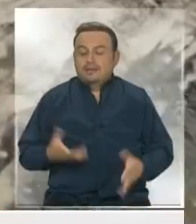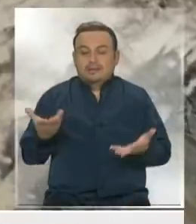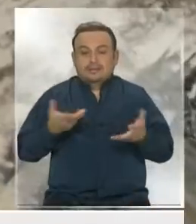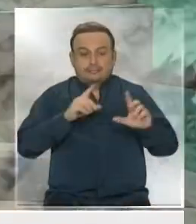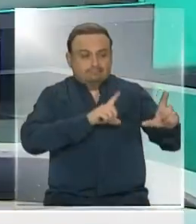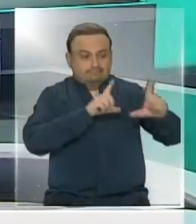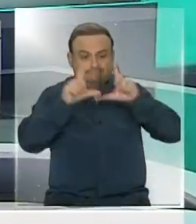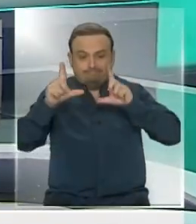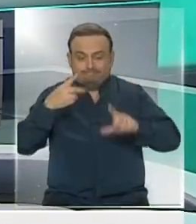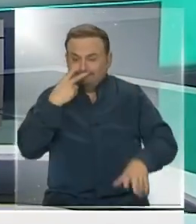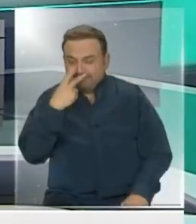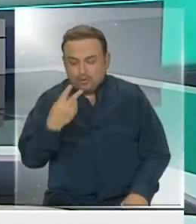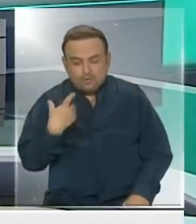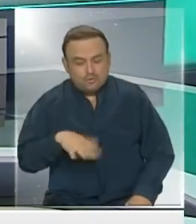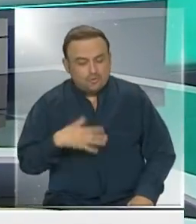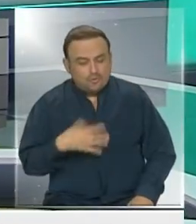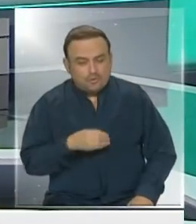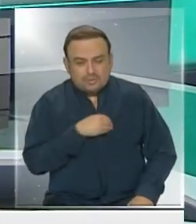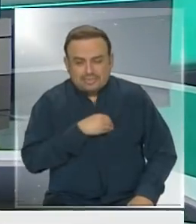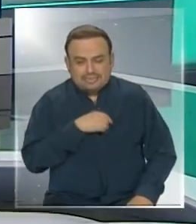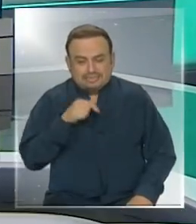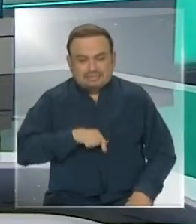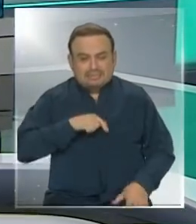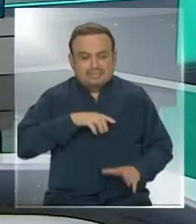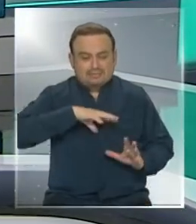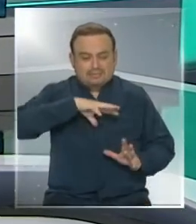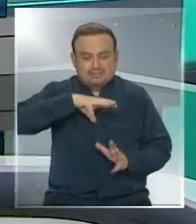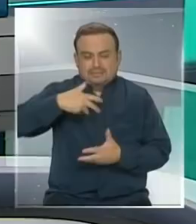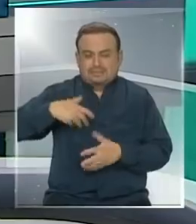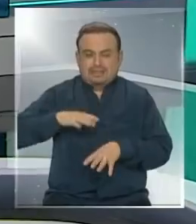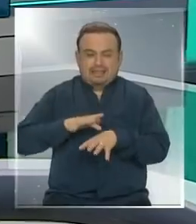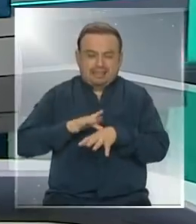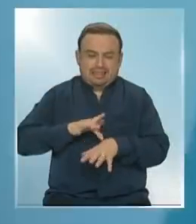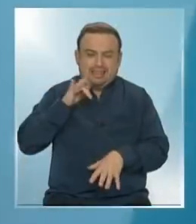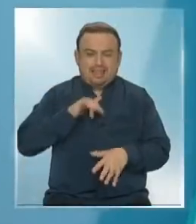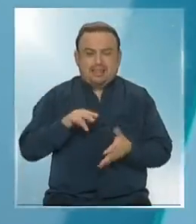imágenes más dramáticas que hemos visto en el marco de esta crisis mundial es lo que ha ocurrido en Ecuador.